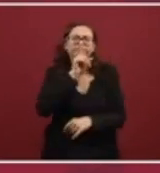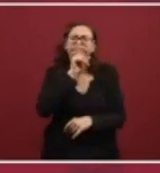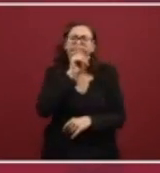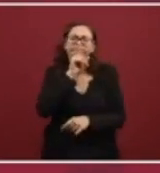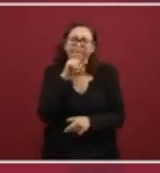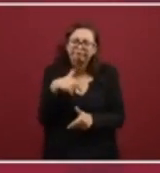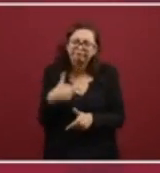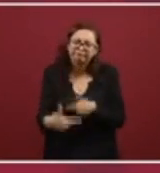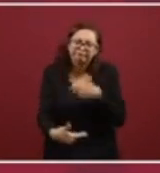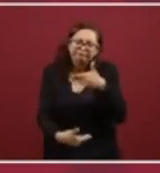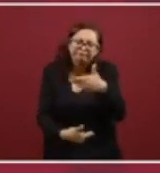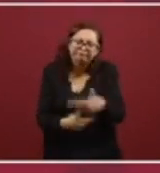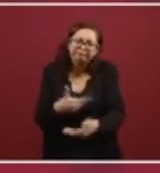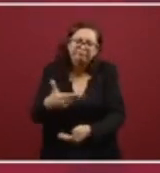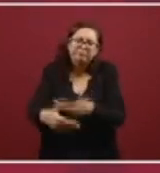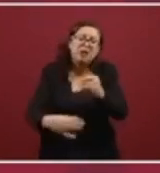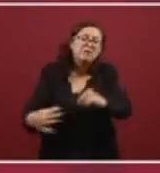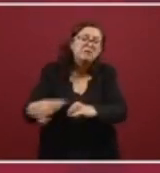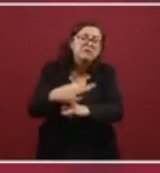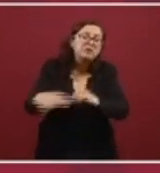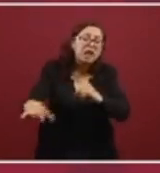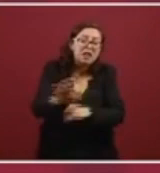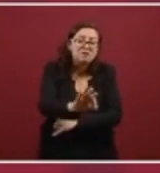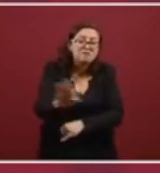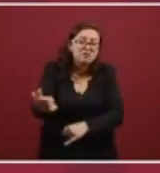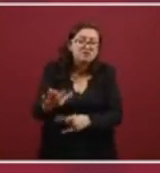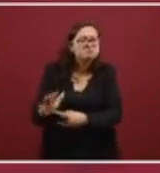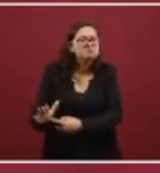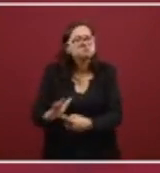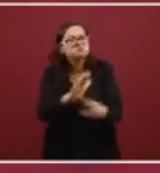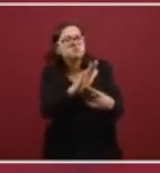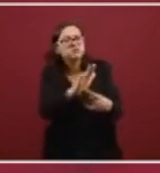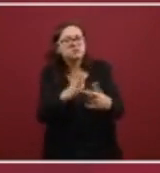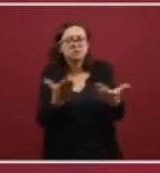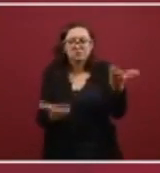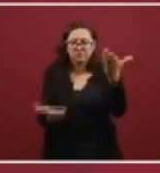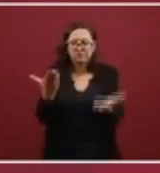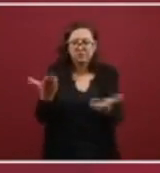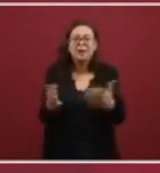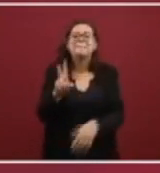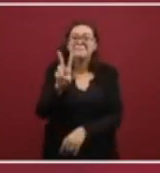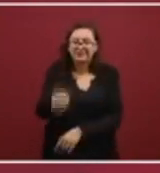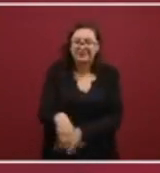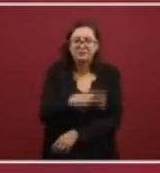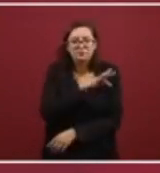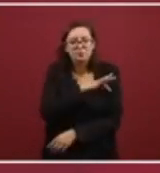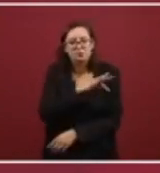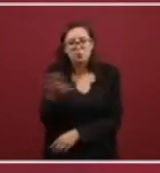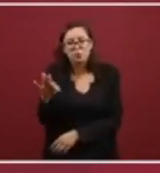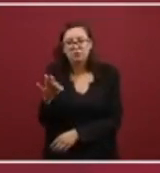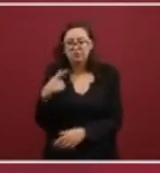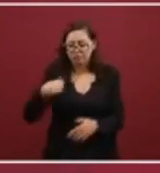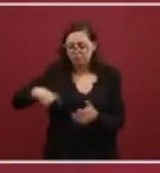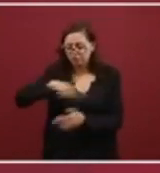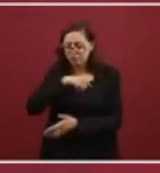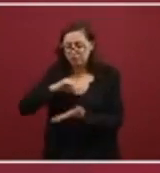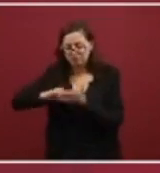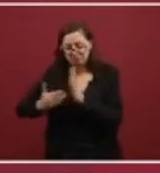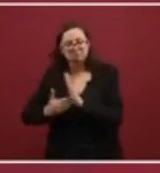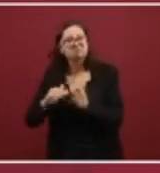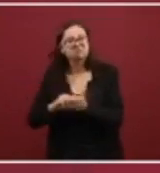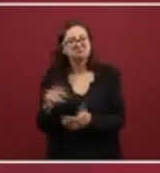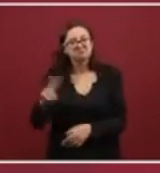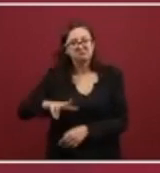pues dejémosla a cuando se cumplan los plazos y veamos y se pueda hacer una evaluación de si nuestra estrategia tuvo los resultados